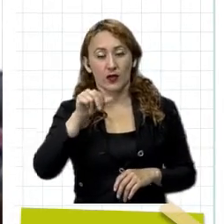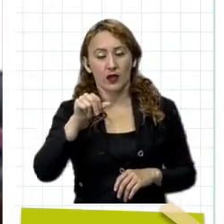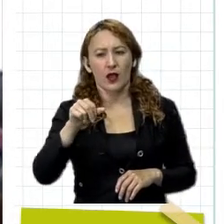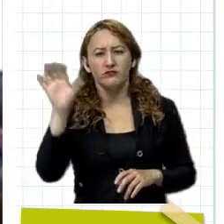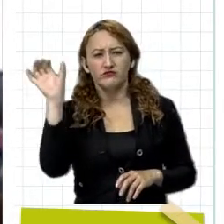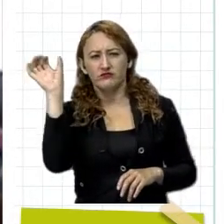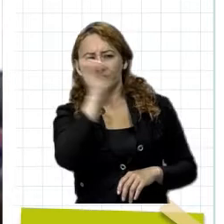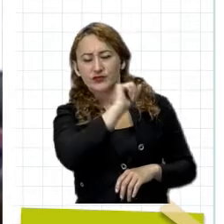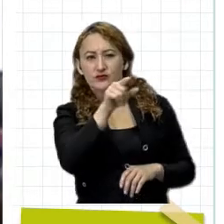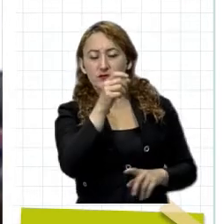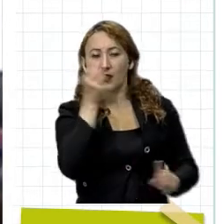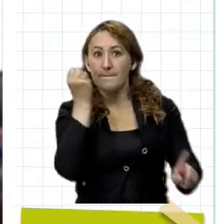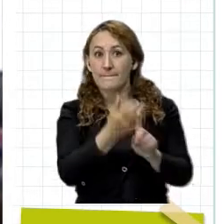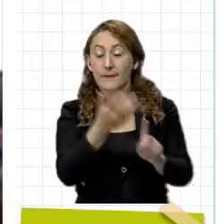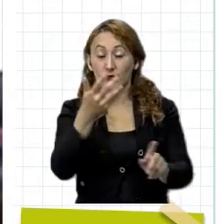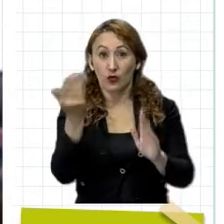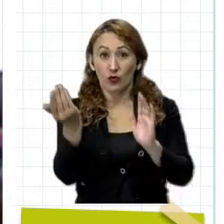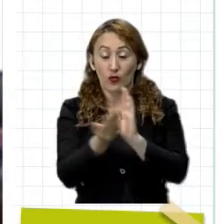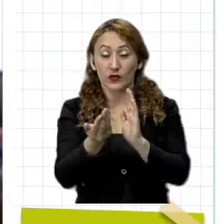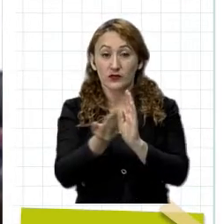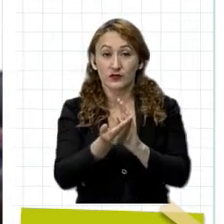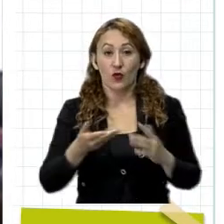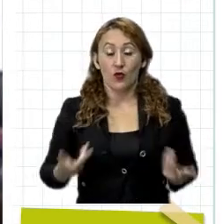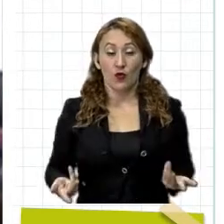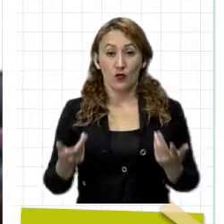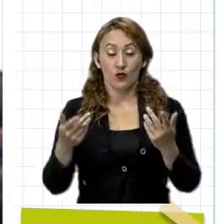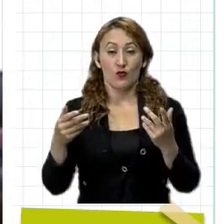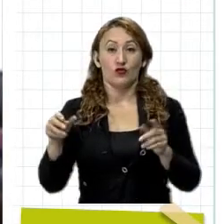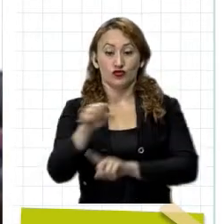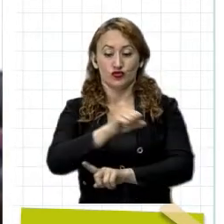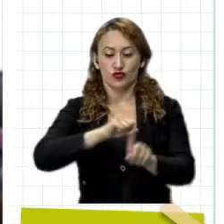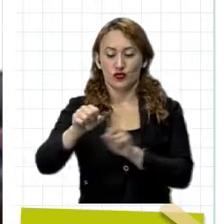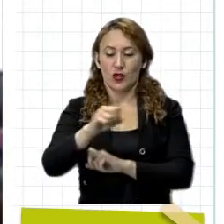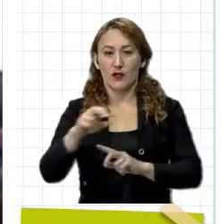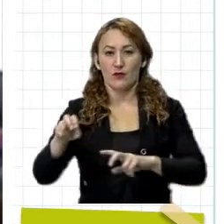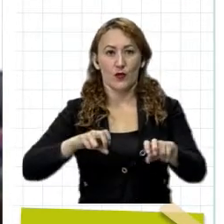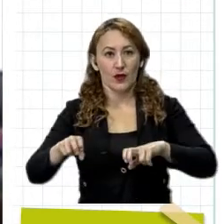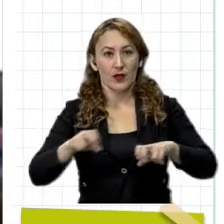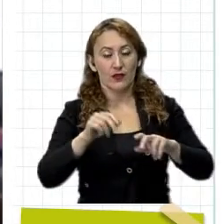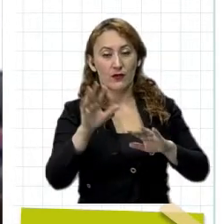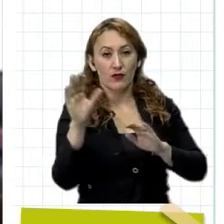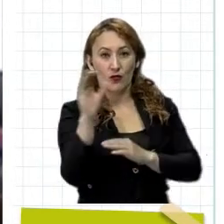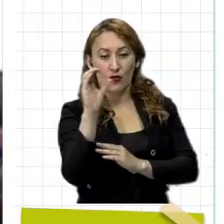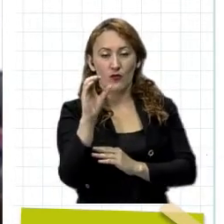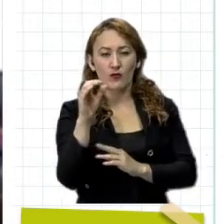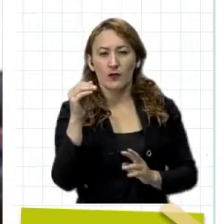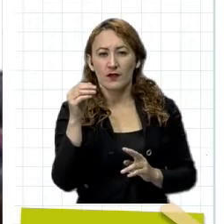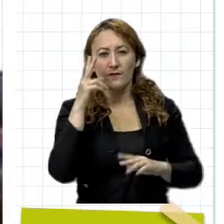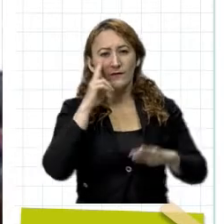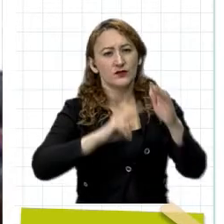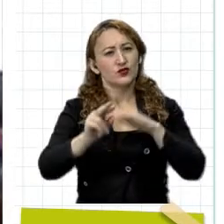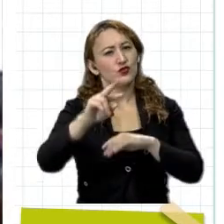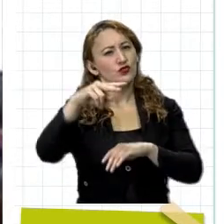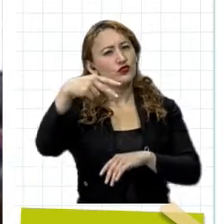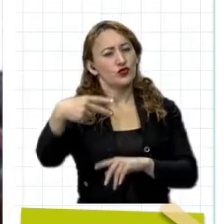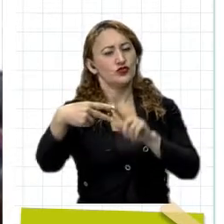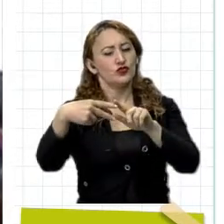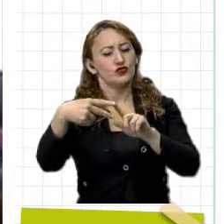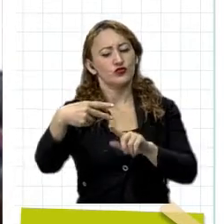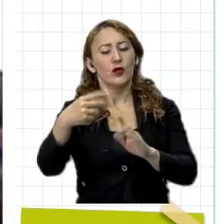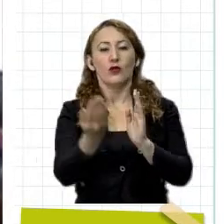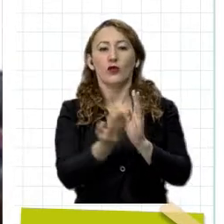hicieron sobre el impacto de la educación en la movilidad social en Colombia dos visiones sobre el papel social de la